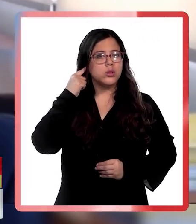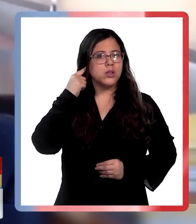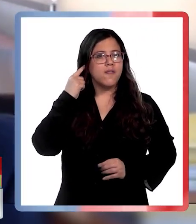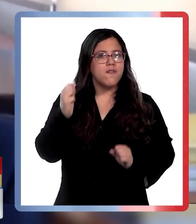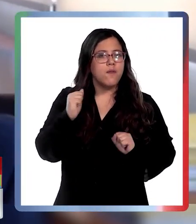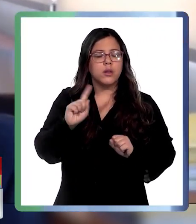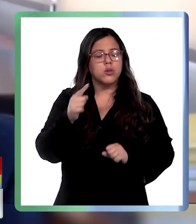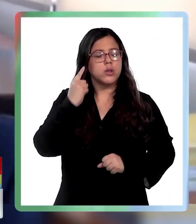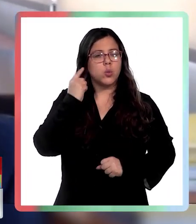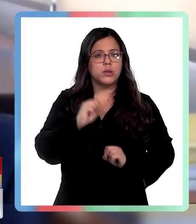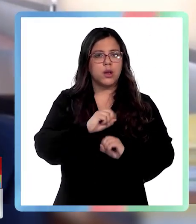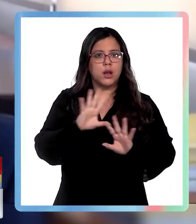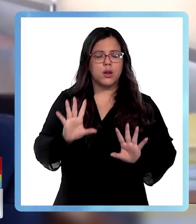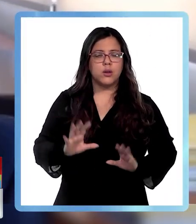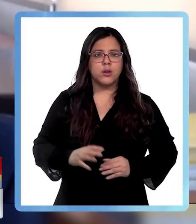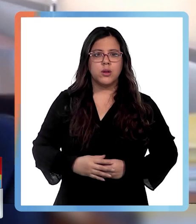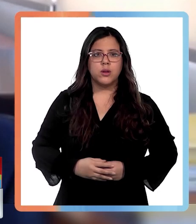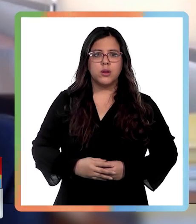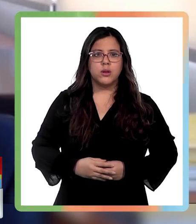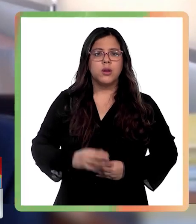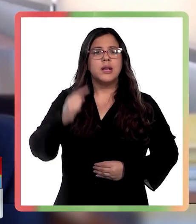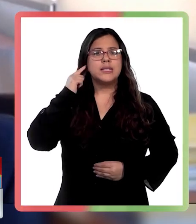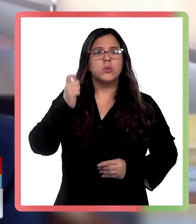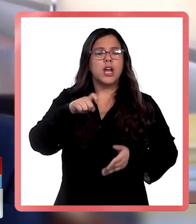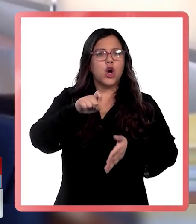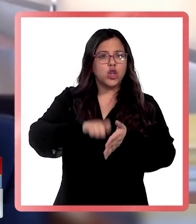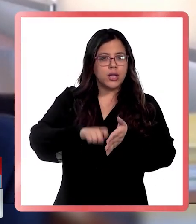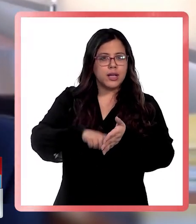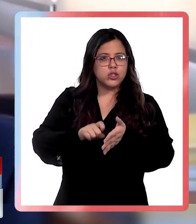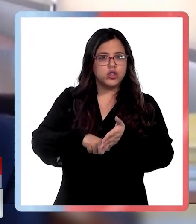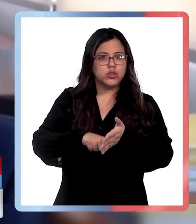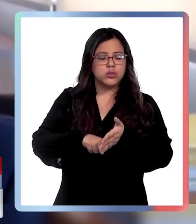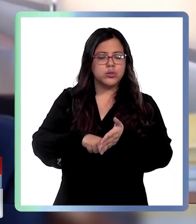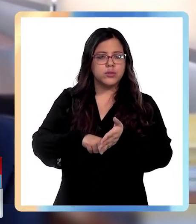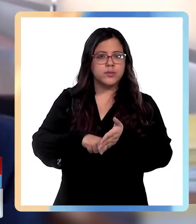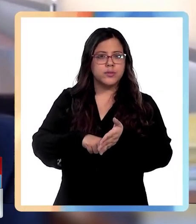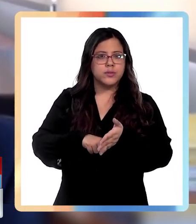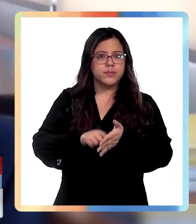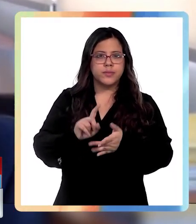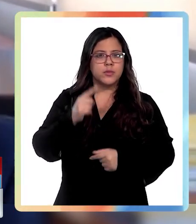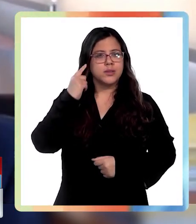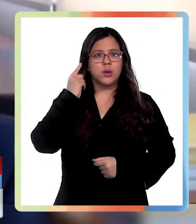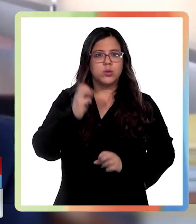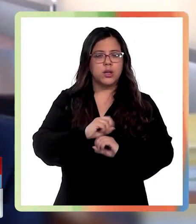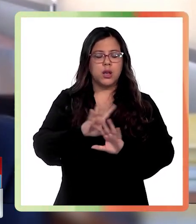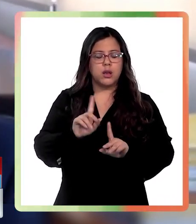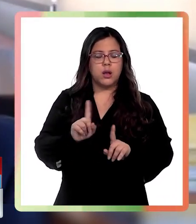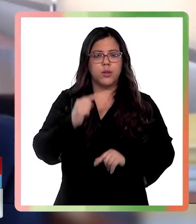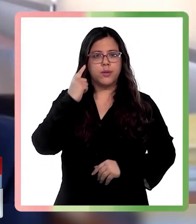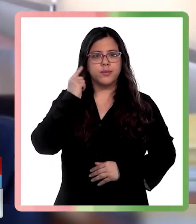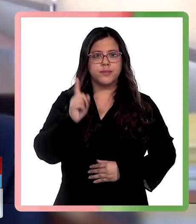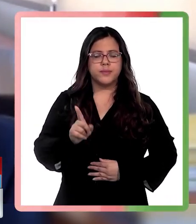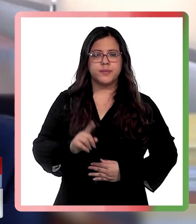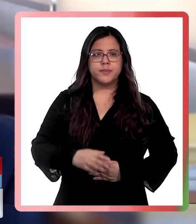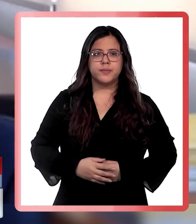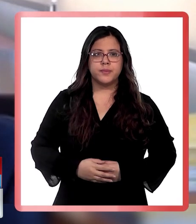septiembre del 2022, el imputado Contreras gestionó la contratación de Cintia Cisternas Mundaca a través de la Fundación Democracia